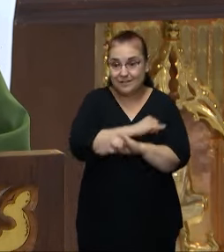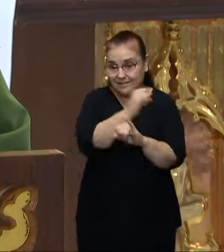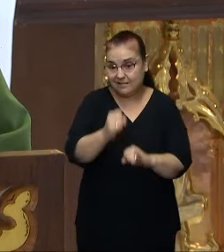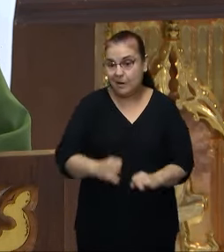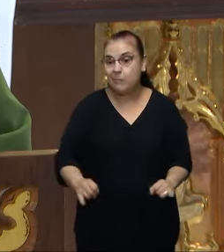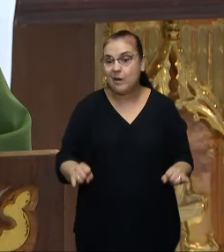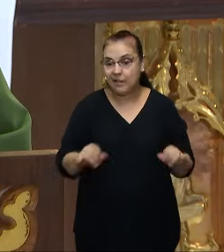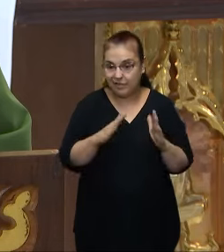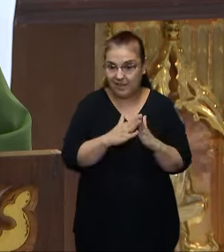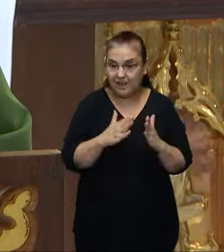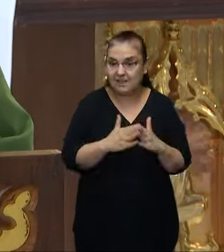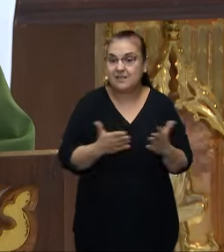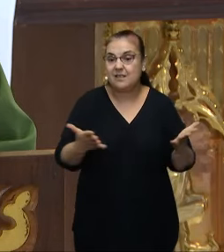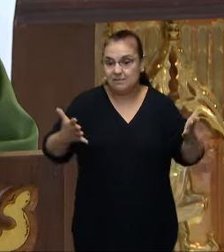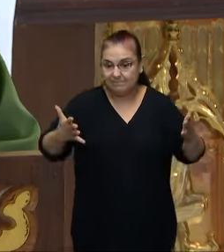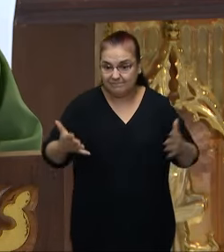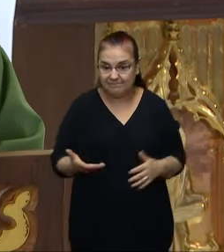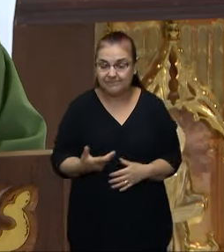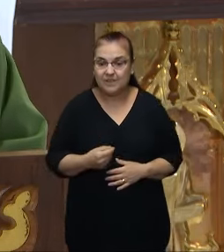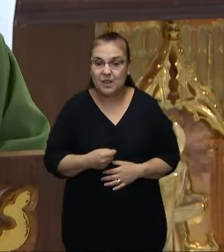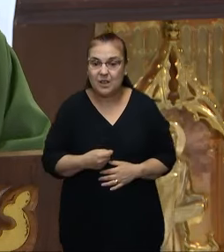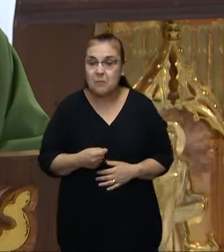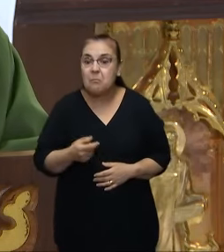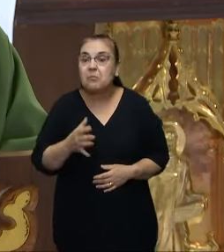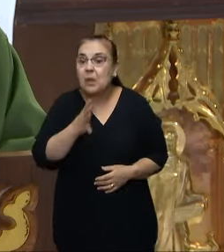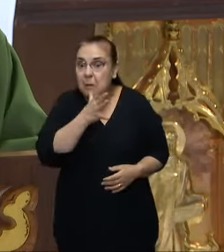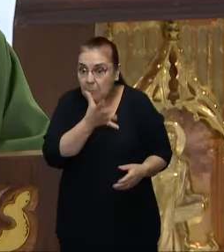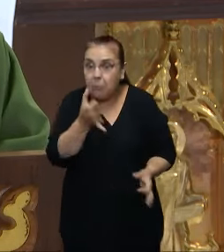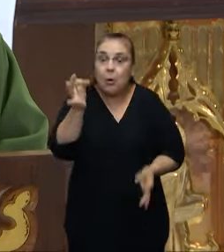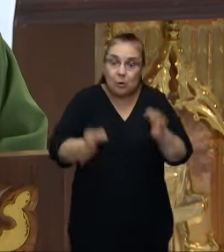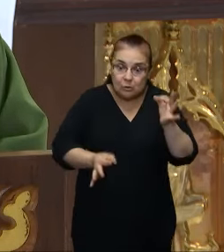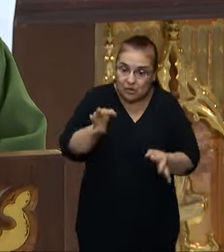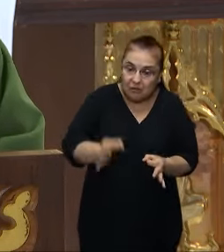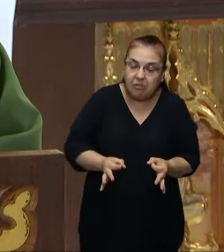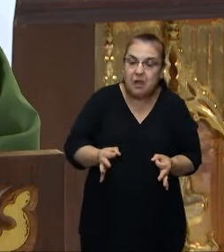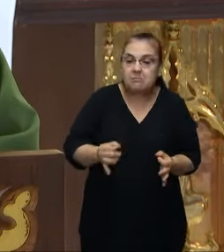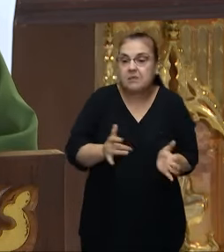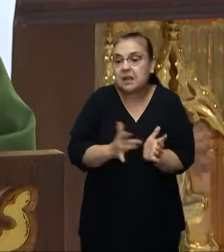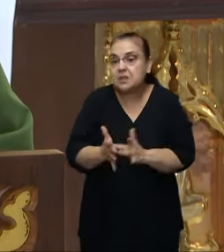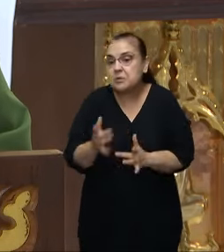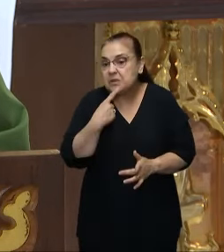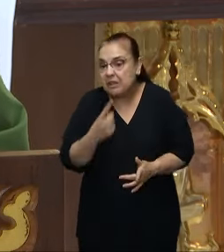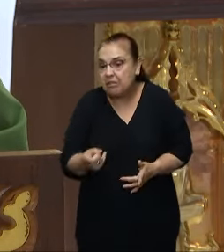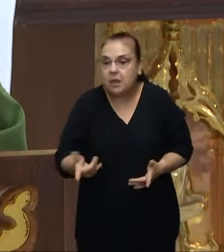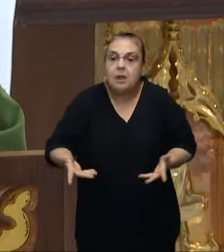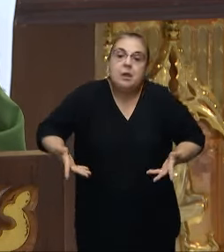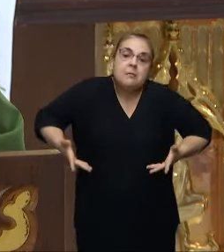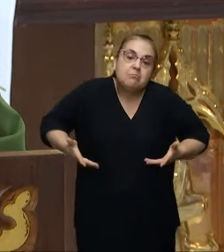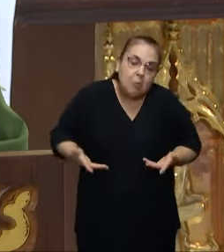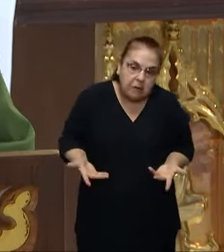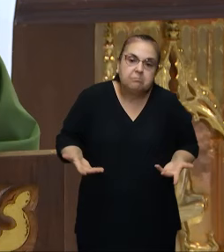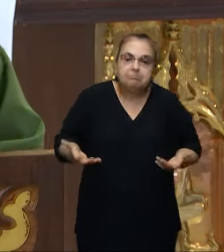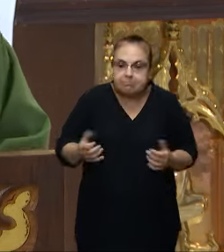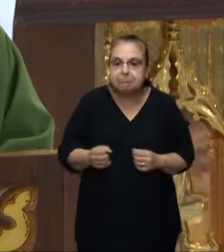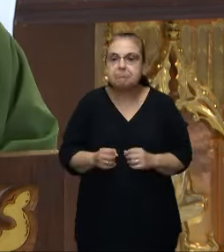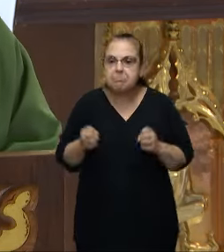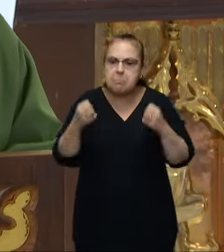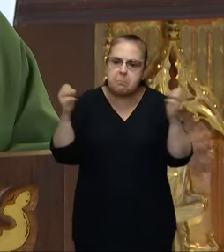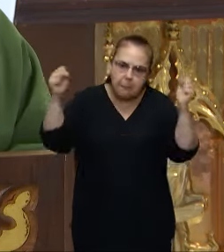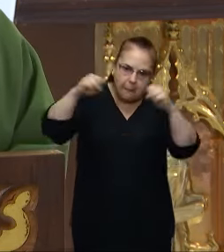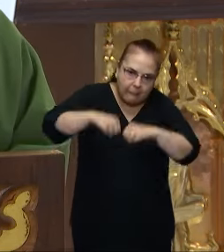decimos tantas veces y a lo mejor también por justicia pues Jesús dice aquello de por no dar mal